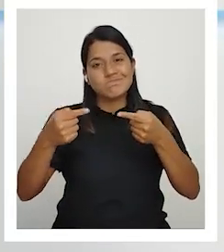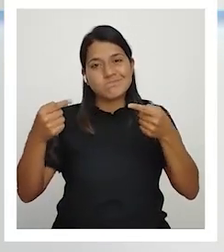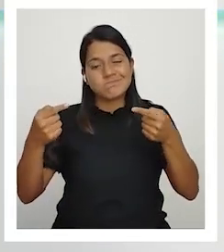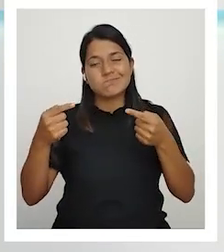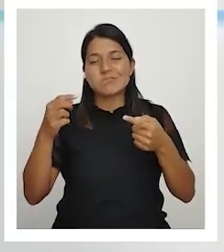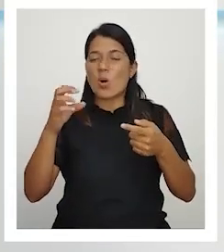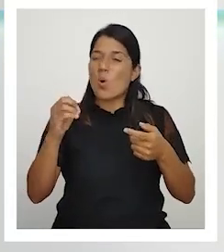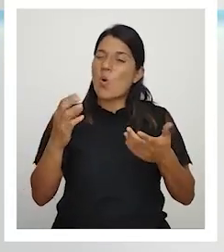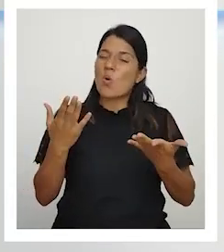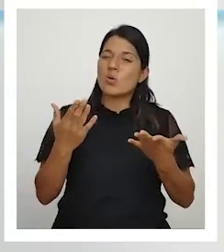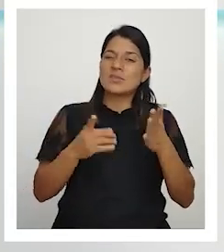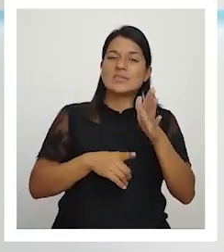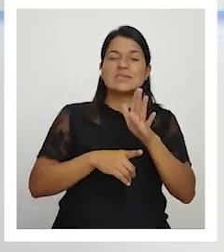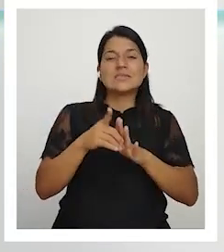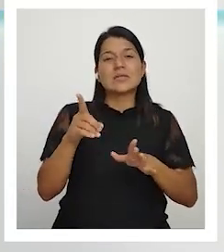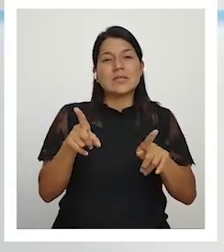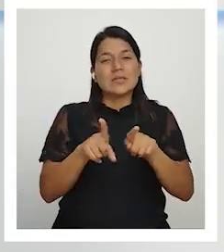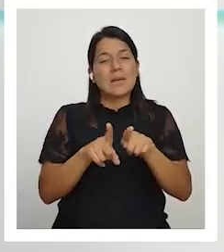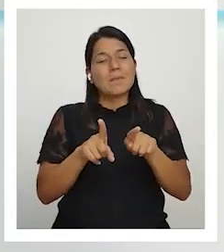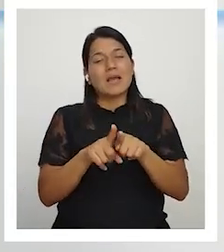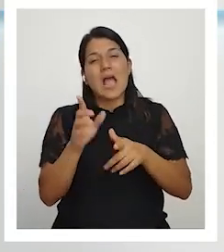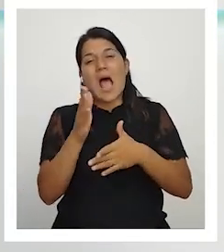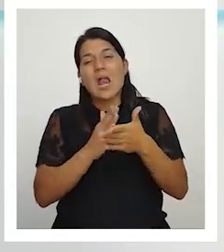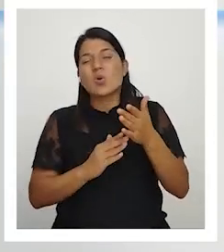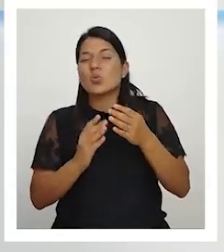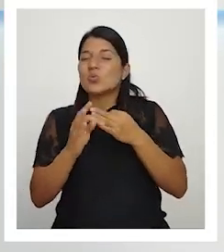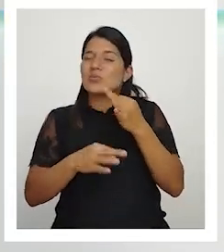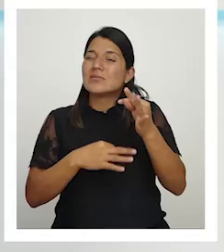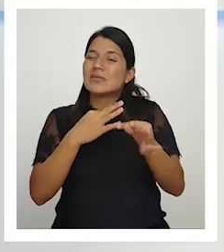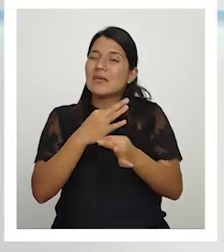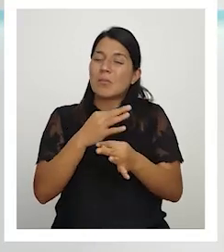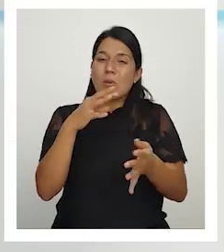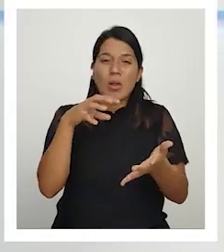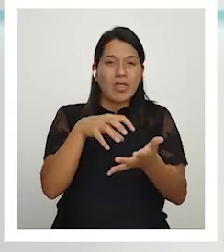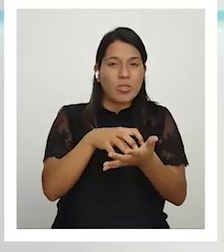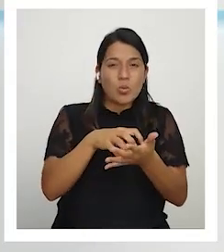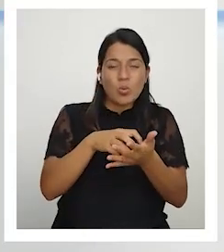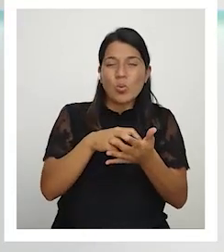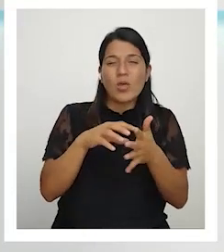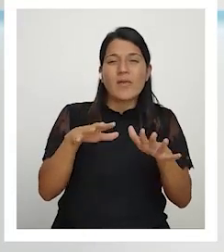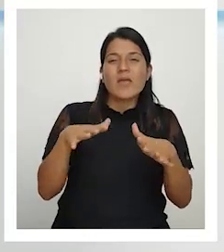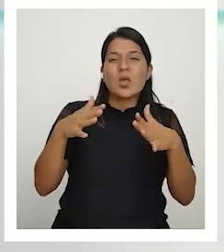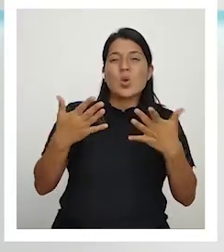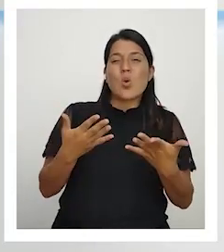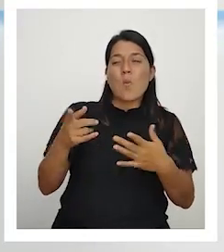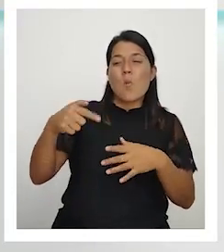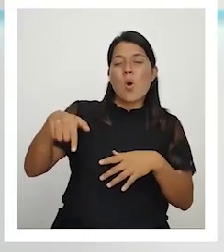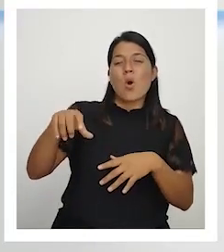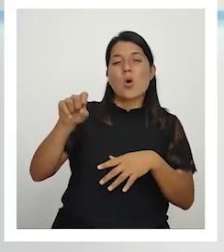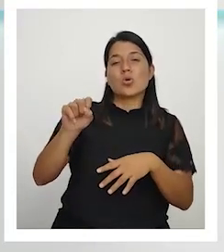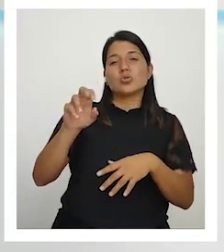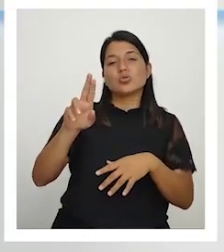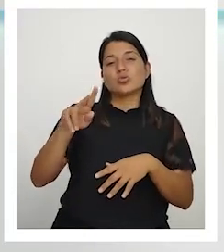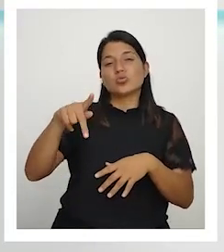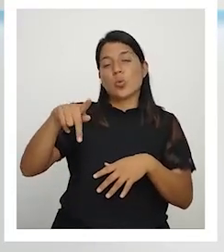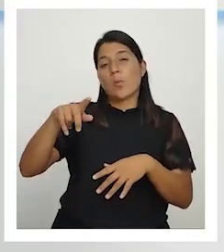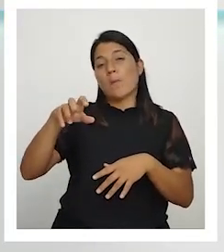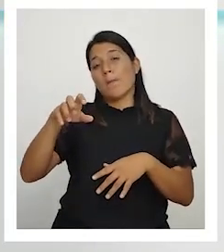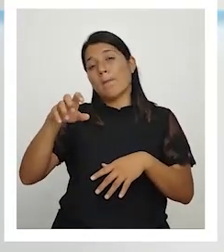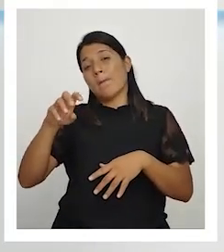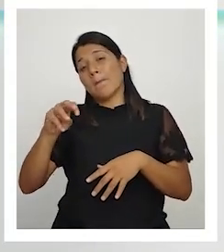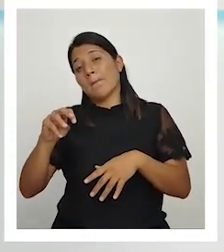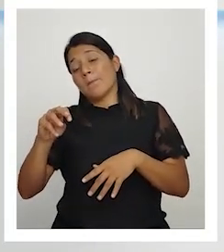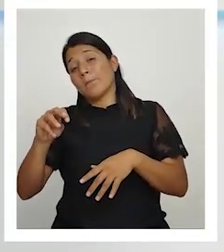algún tipo, digamos, de cuestionamiento en cuanto a cómo se está entendiendo, digamos, que se aplica la ley. En